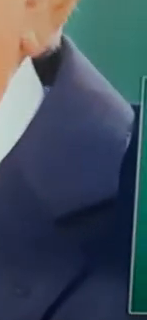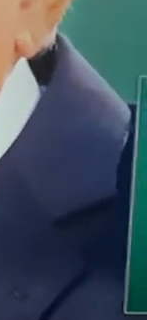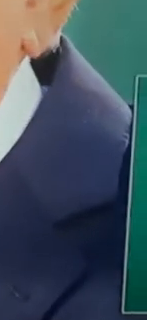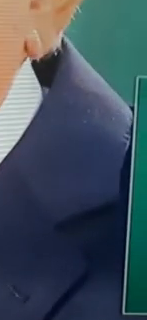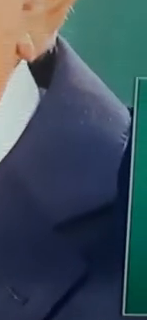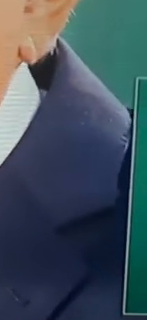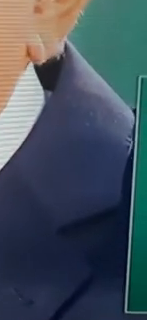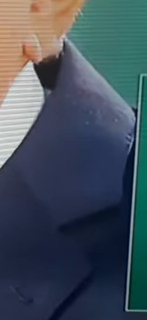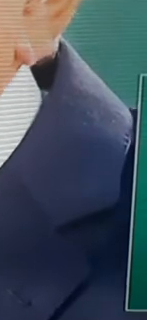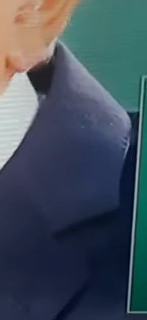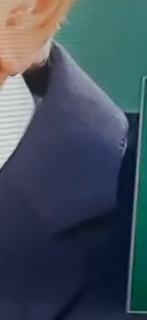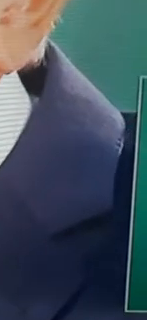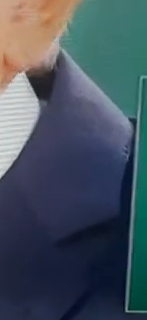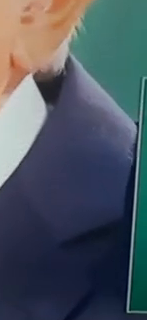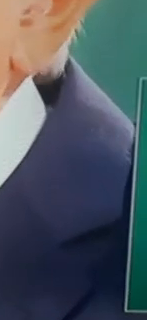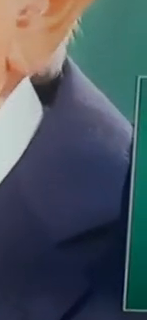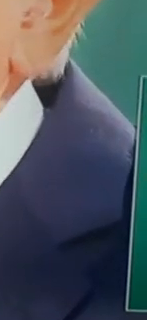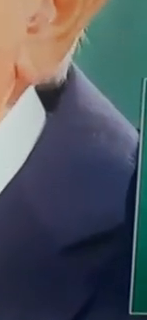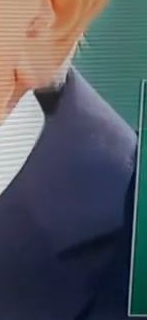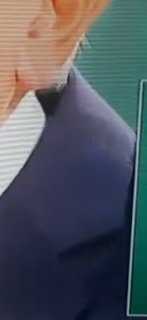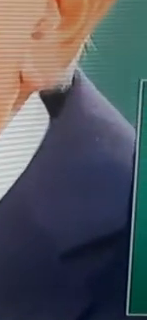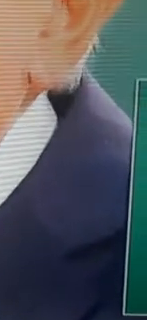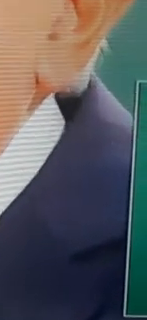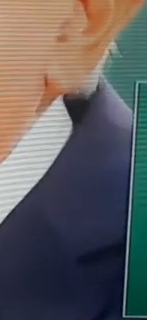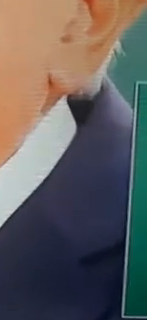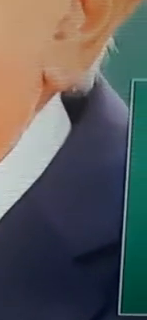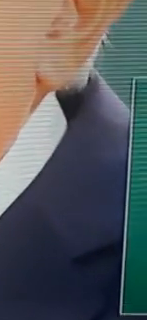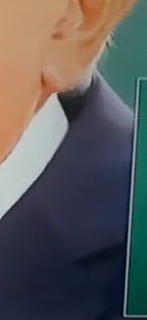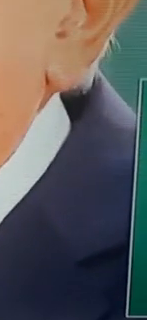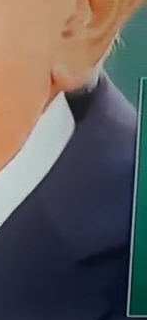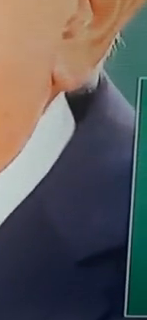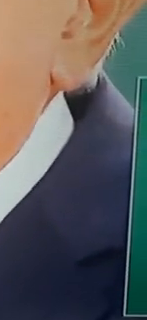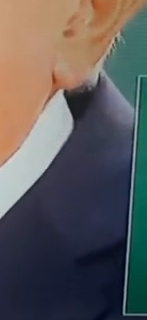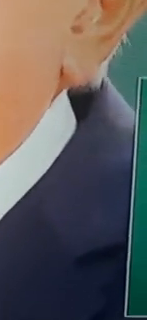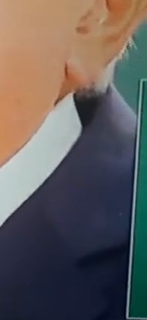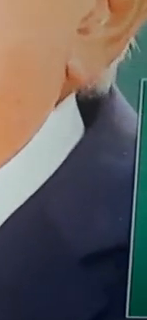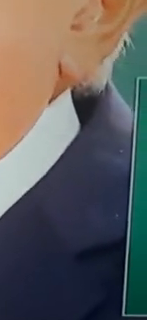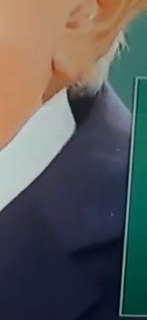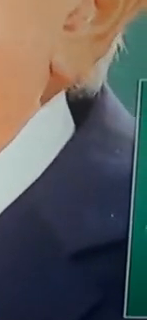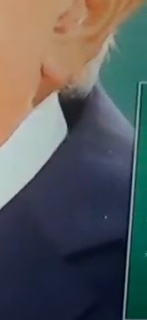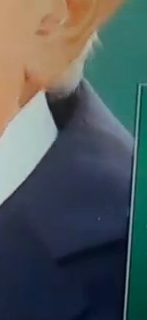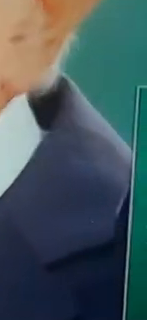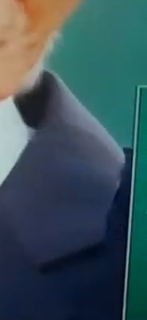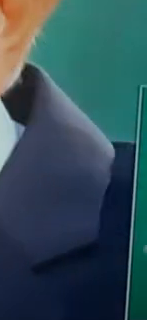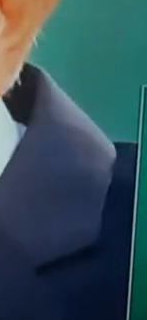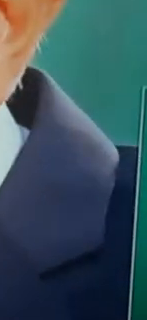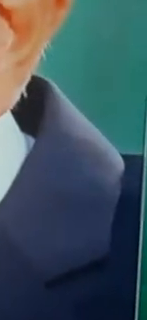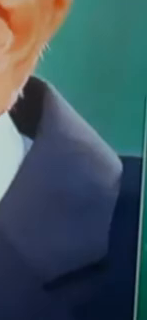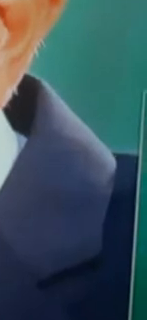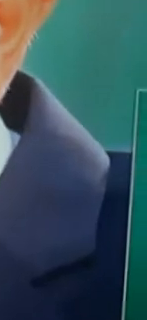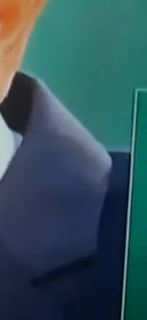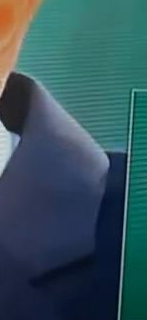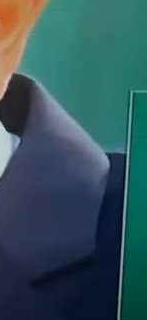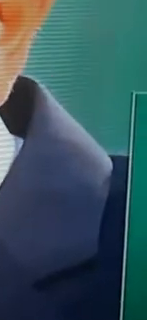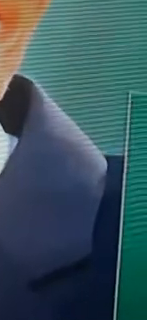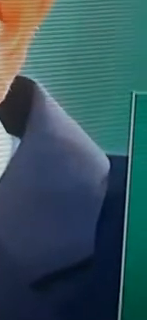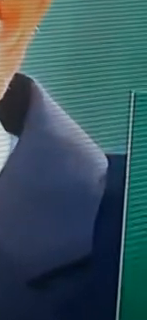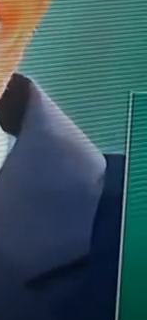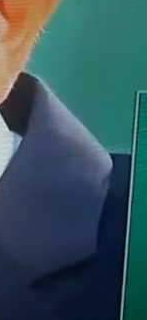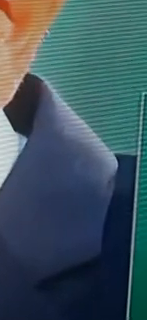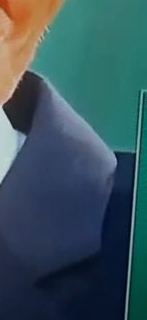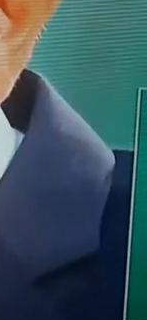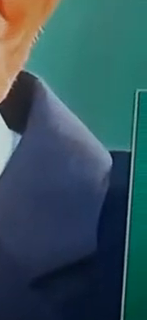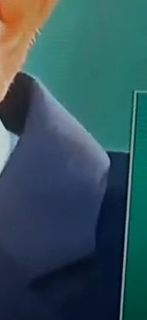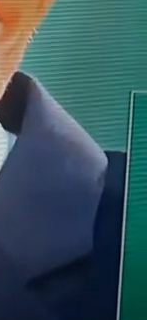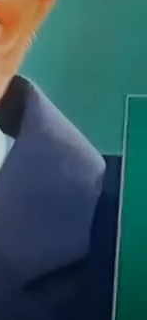nosotros necesitamos fortalecer estas empresas para ser independientes